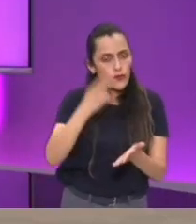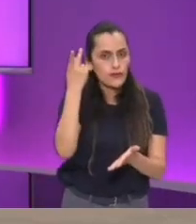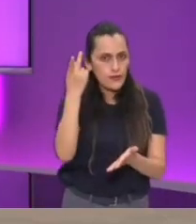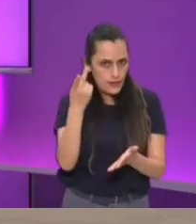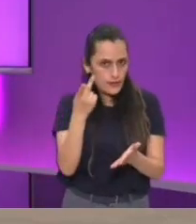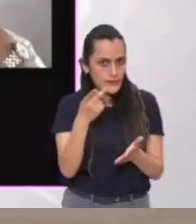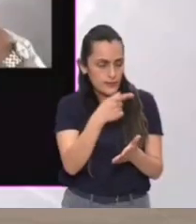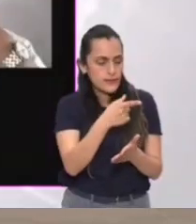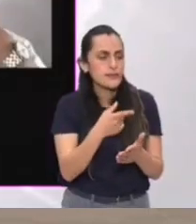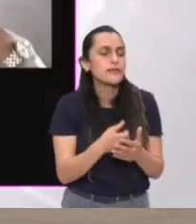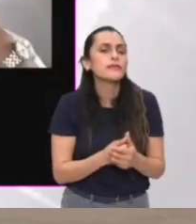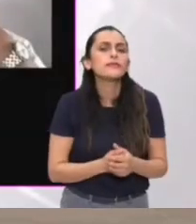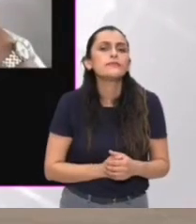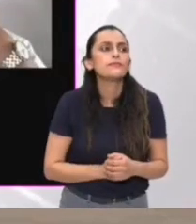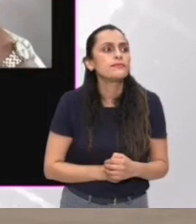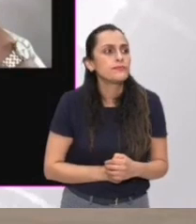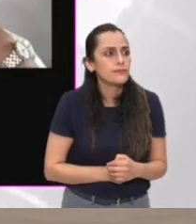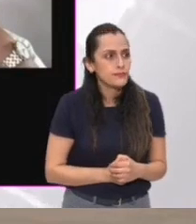reelección.